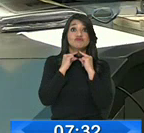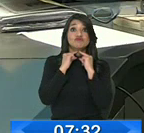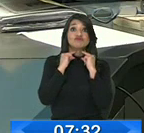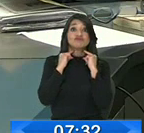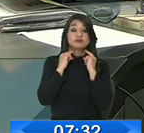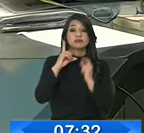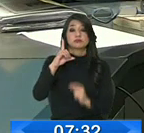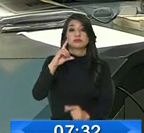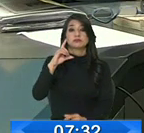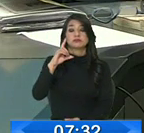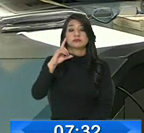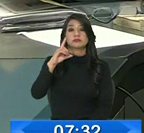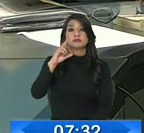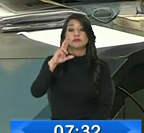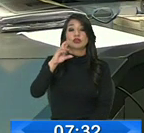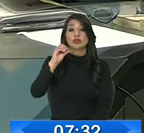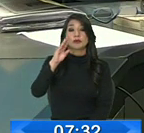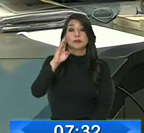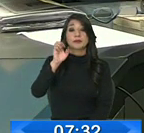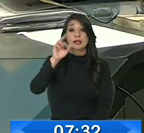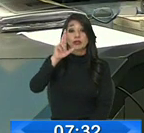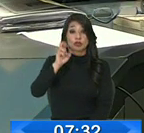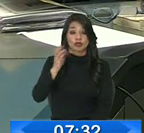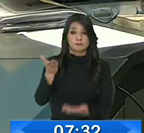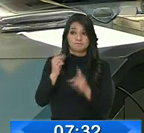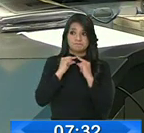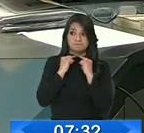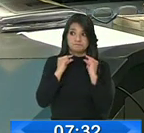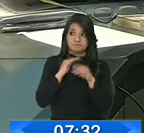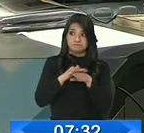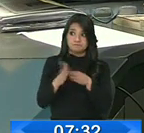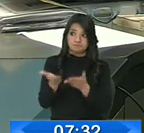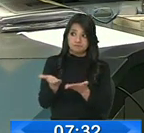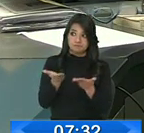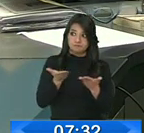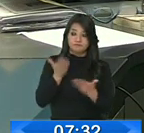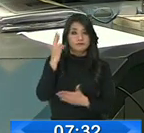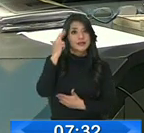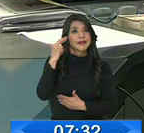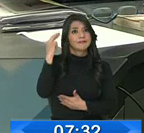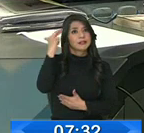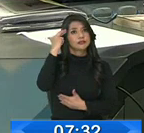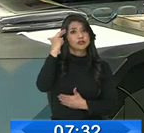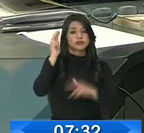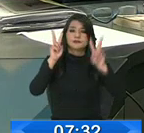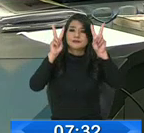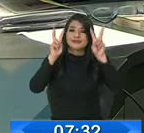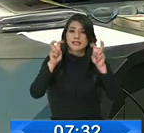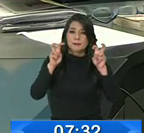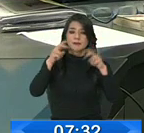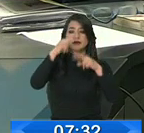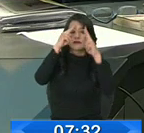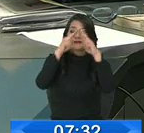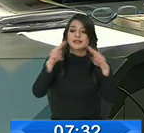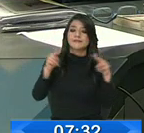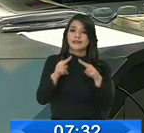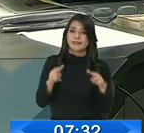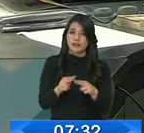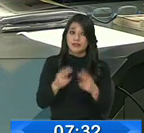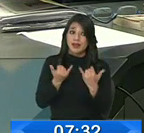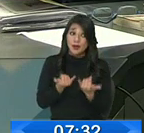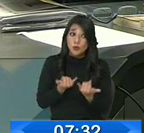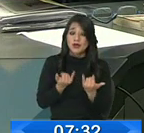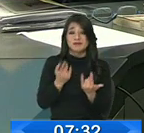dominico padre Roberto Fernández, a quien le hemos invitado a hacer unas reflexiones. ¿Cómo llegar a esta Navidad en estas